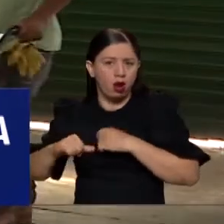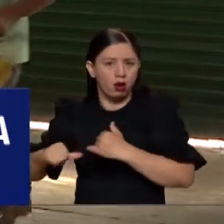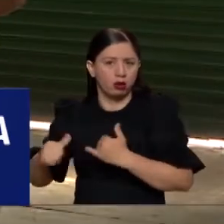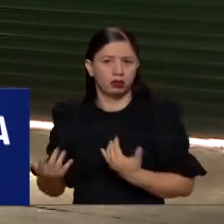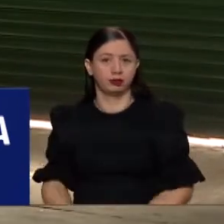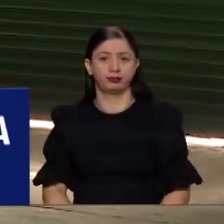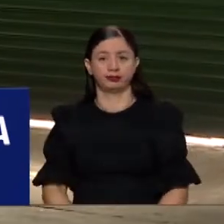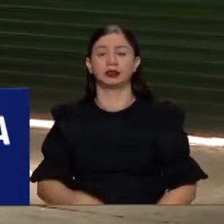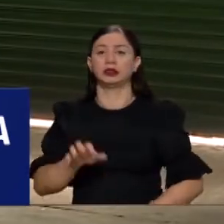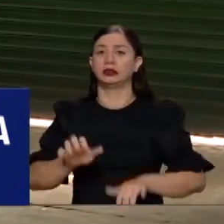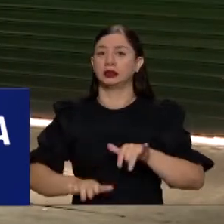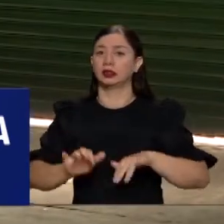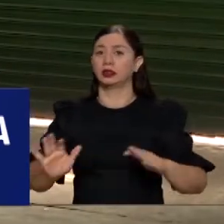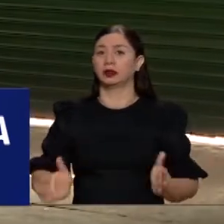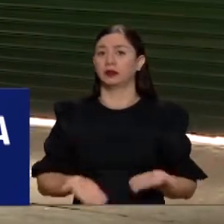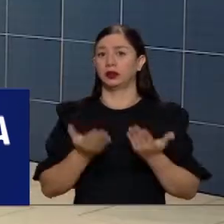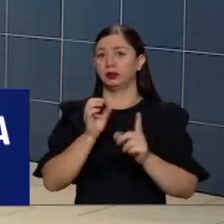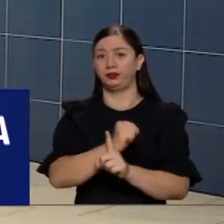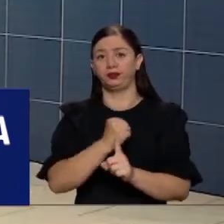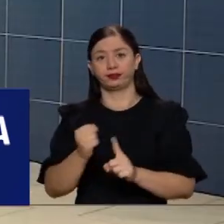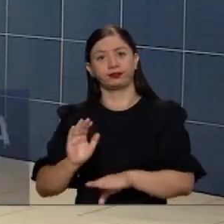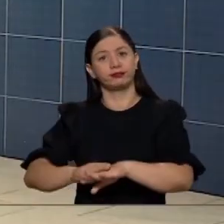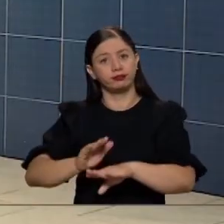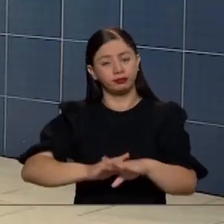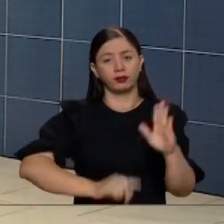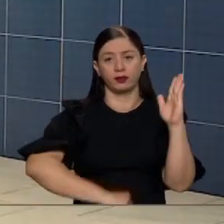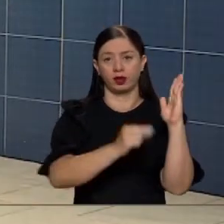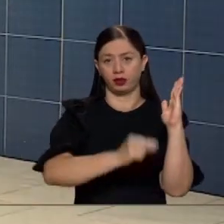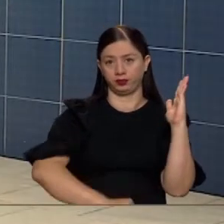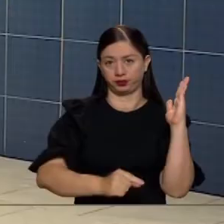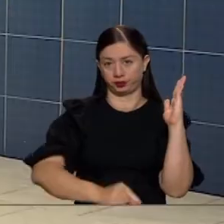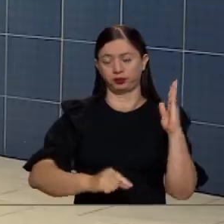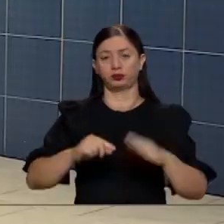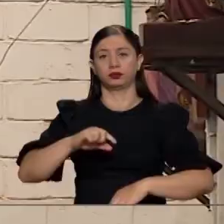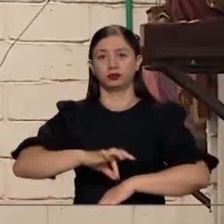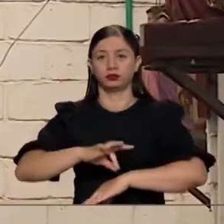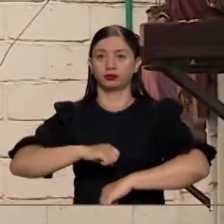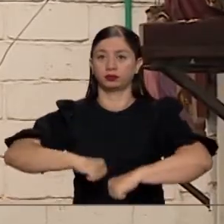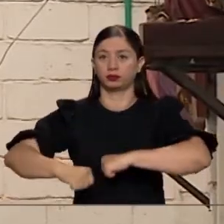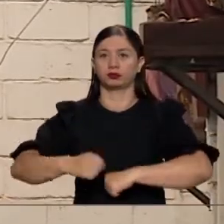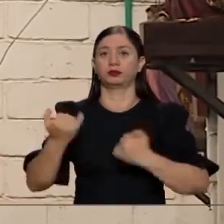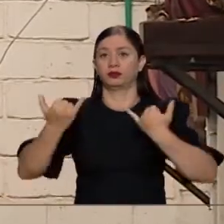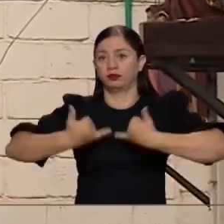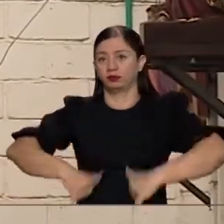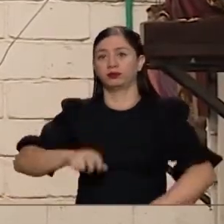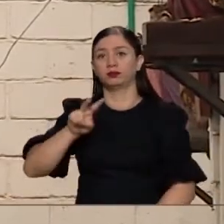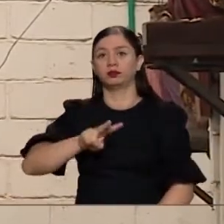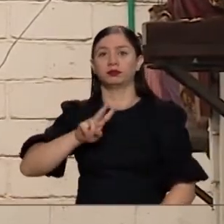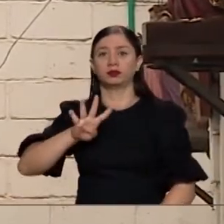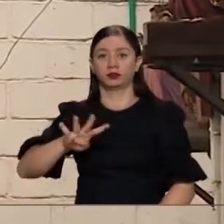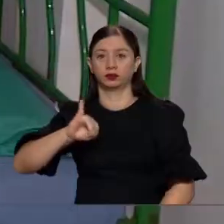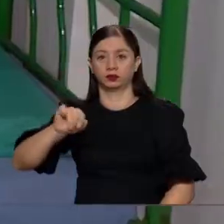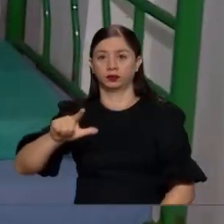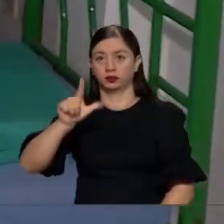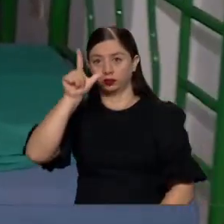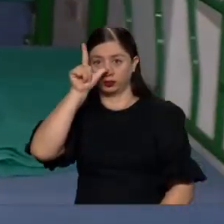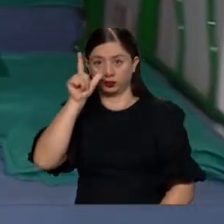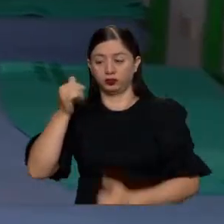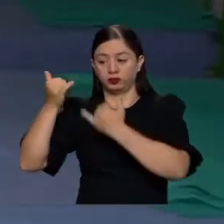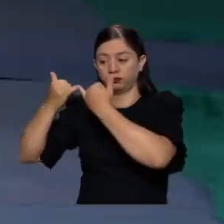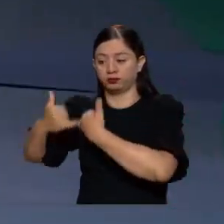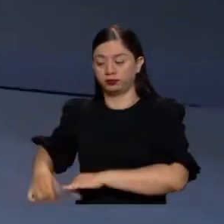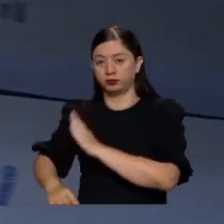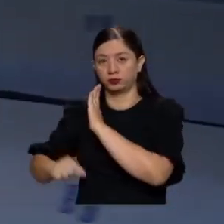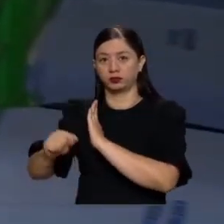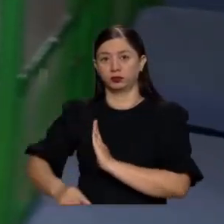La Secretaría de Bienestar Social de Cali advierte que la contratación con el operador logístico finalizó el pasado 24 de julio. Además, espera que